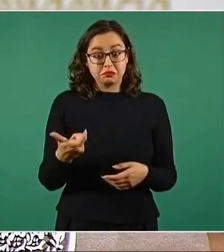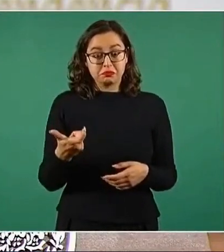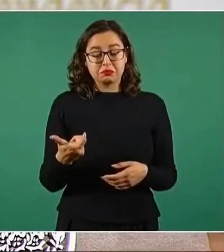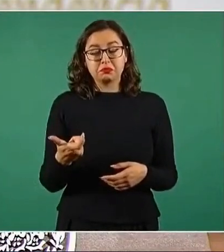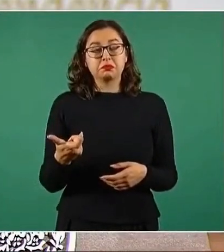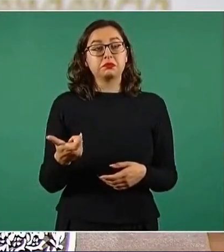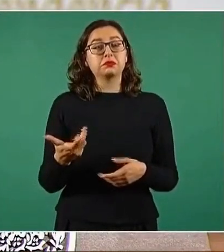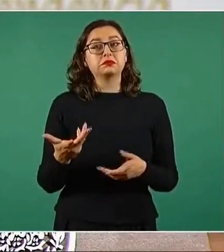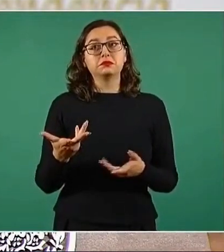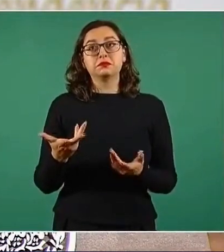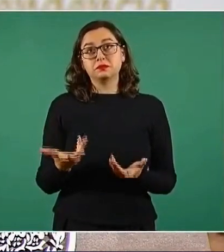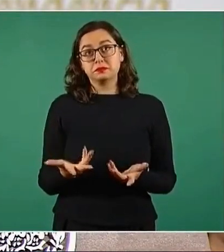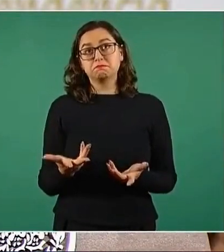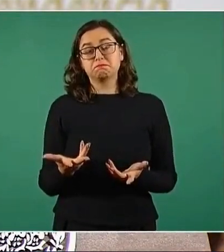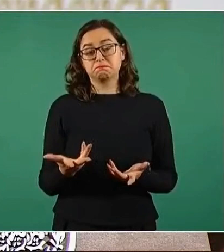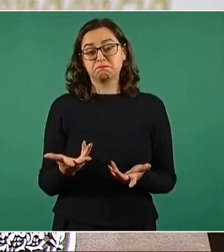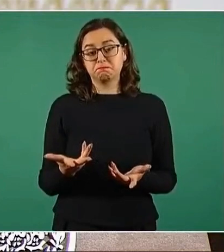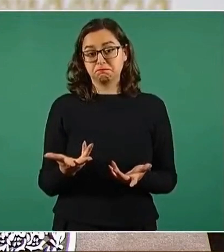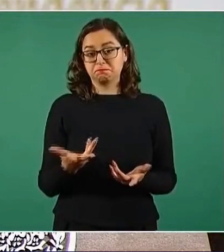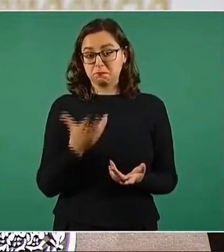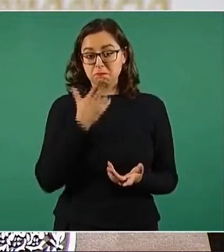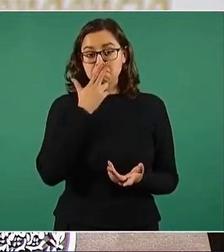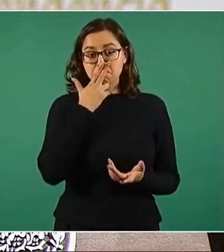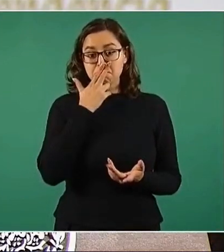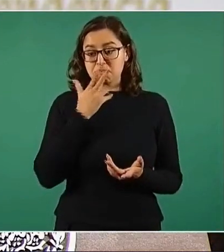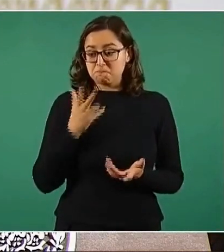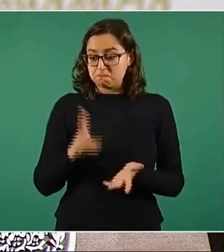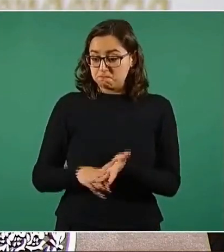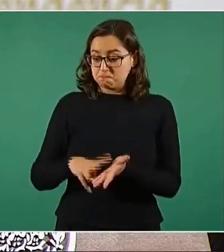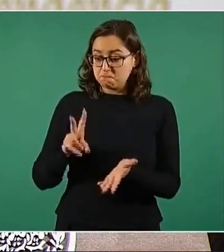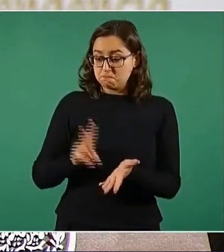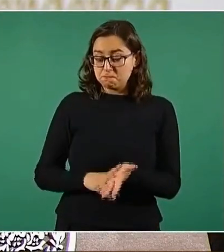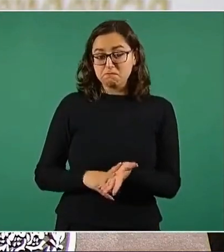se ha apreciado,